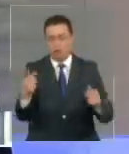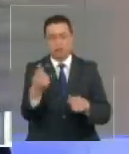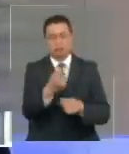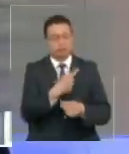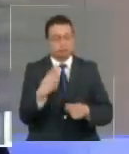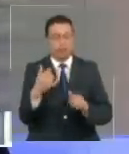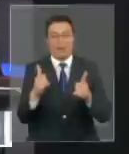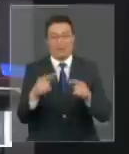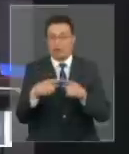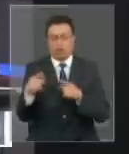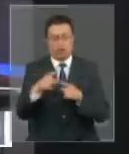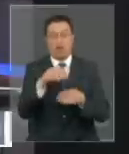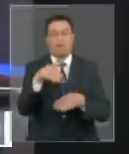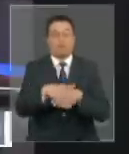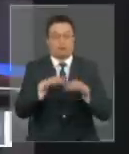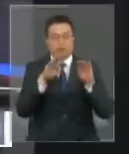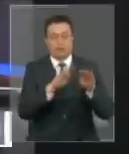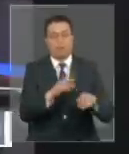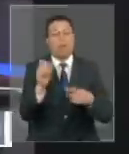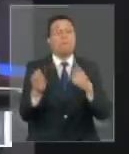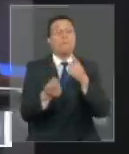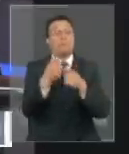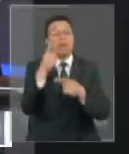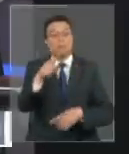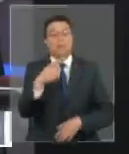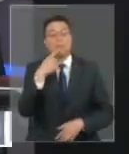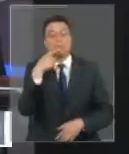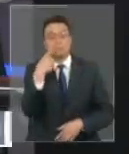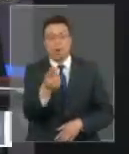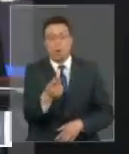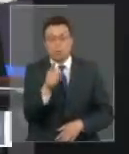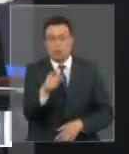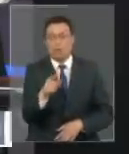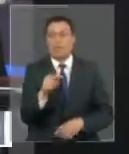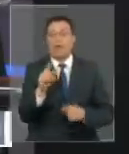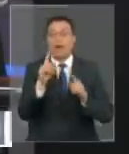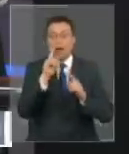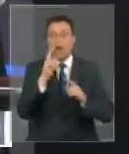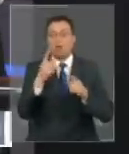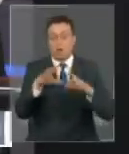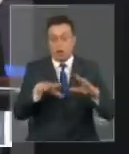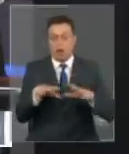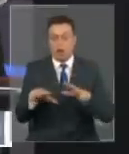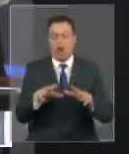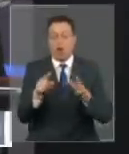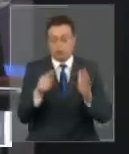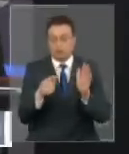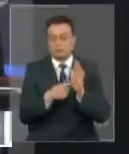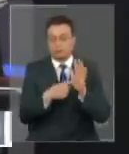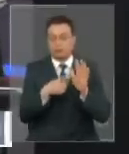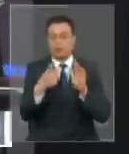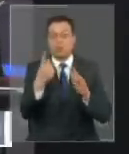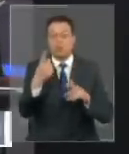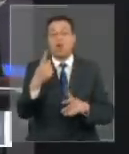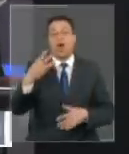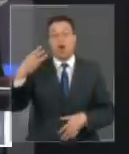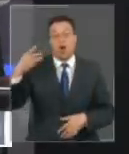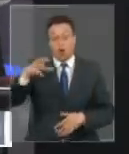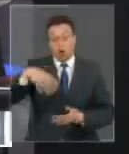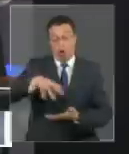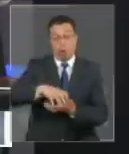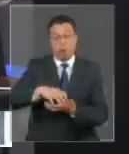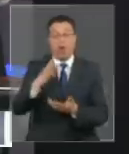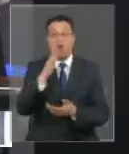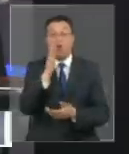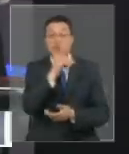los partidos. La primera pregunta que queremos formularle, alcalde, es algo que ha estado expuesto, y es, ¿por qué una comuna que no tiene